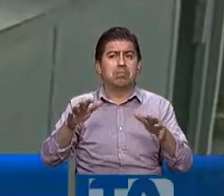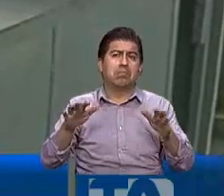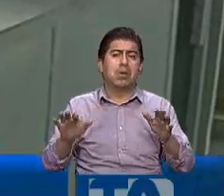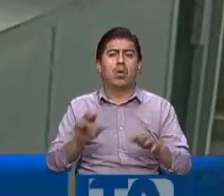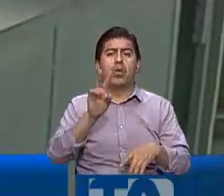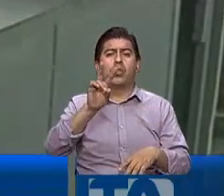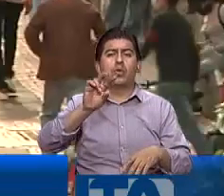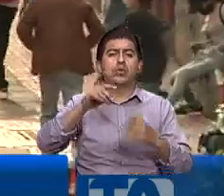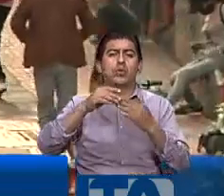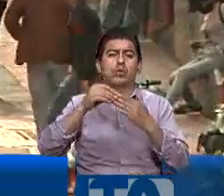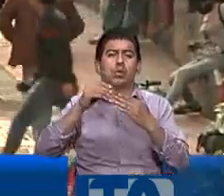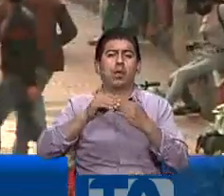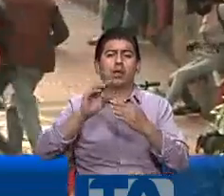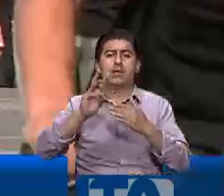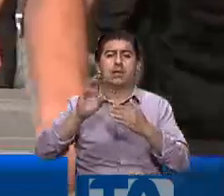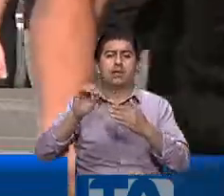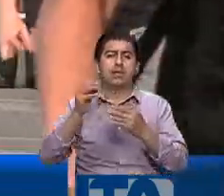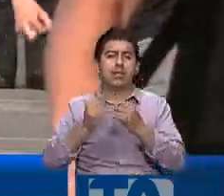de